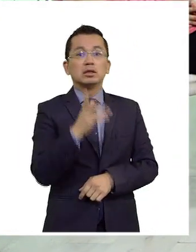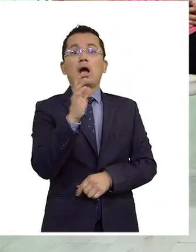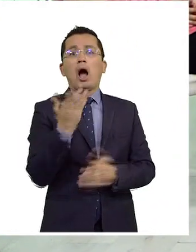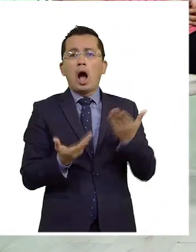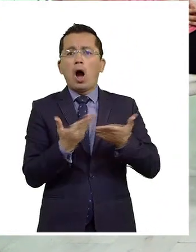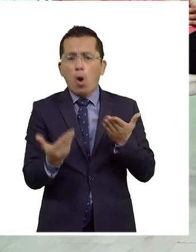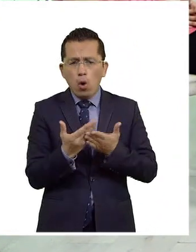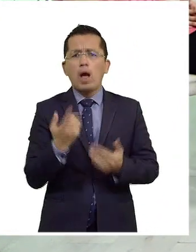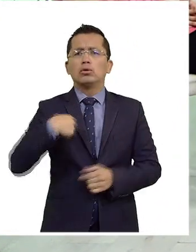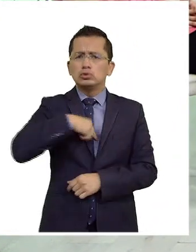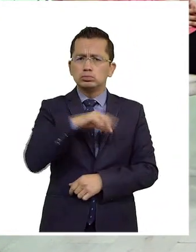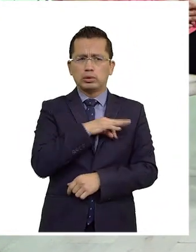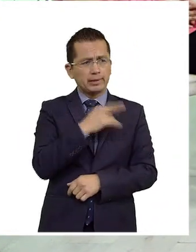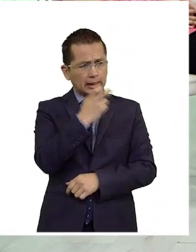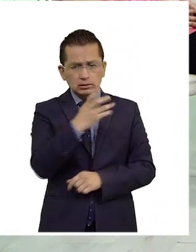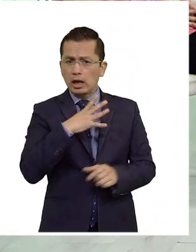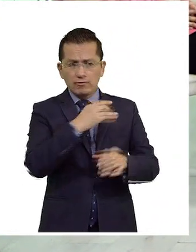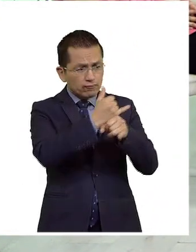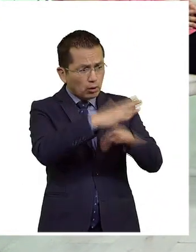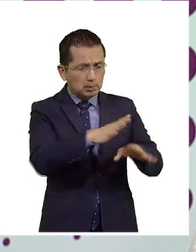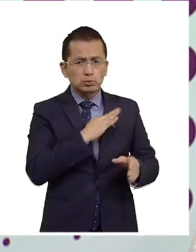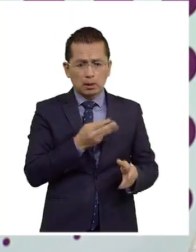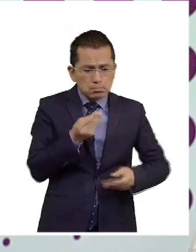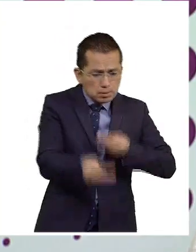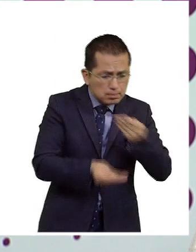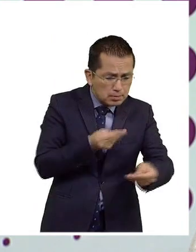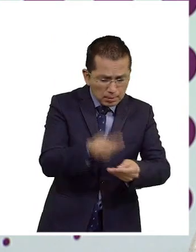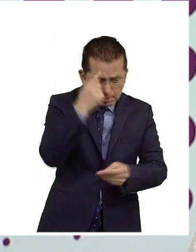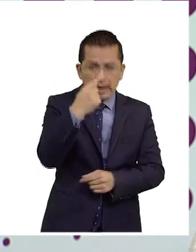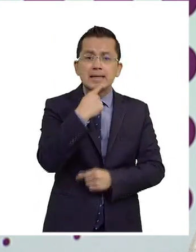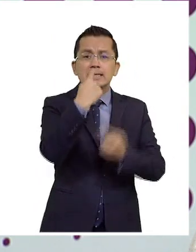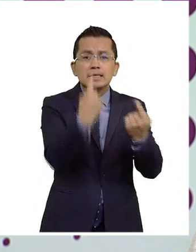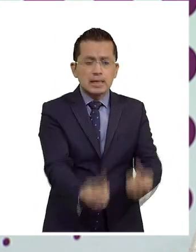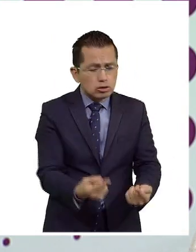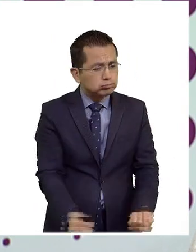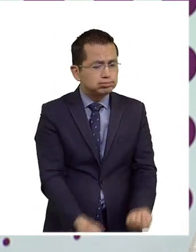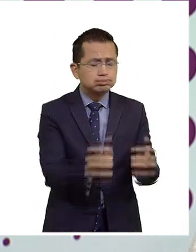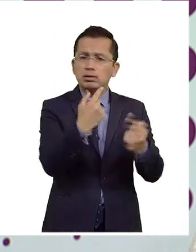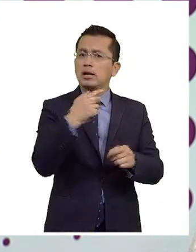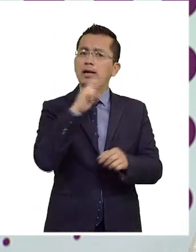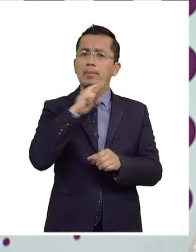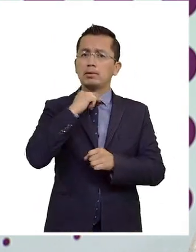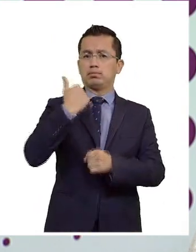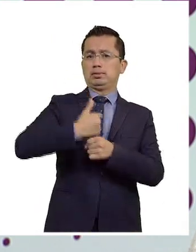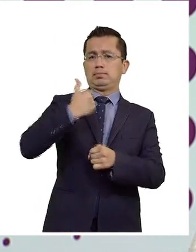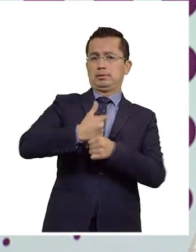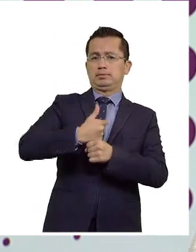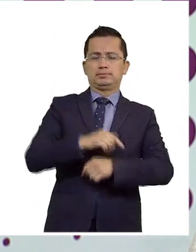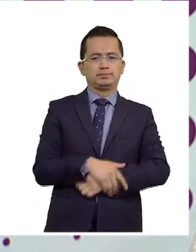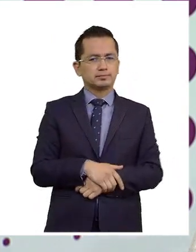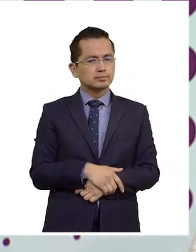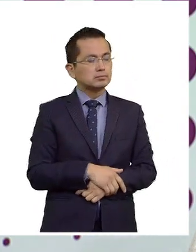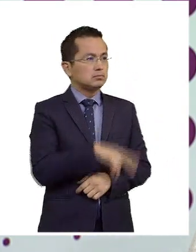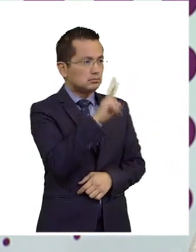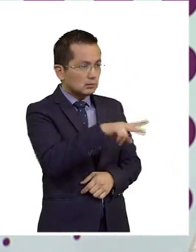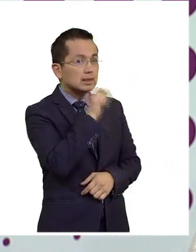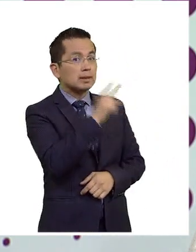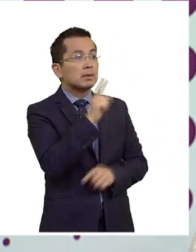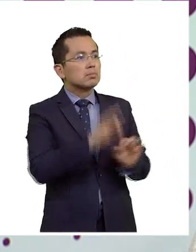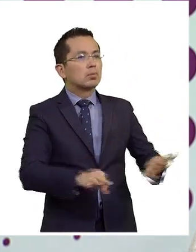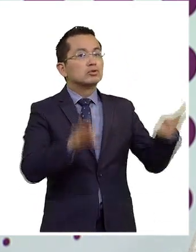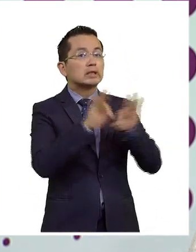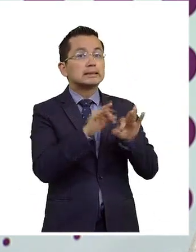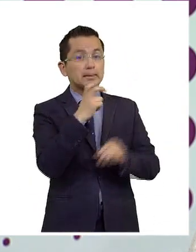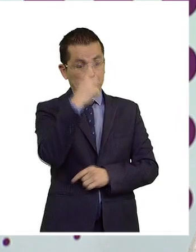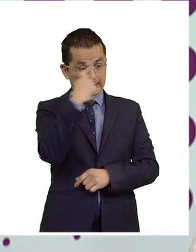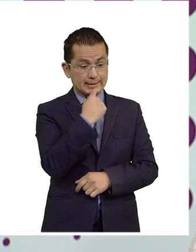claro, podrían y lo importante hablar. Que es el acompañamiento para la salud de los niños, niñas y adolescentes en general, y